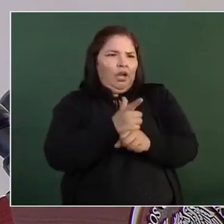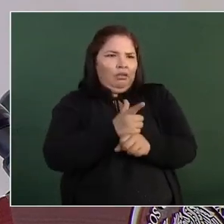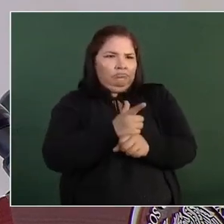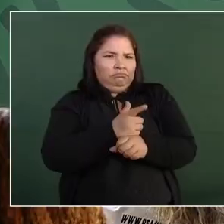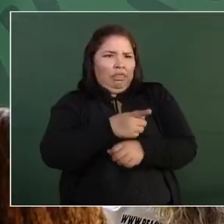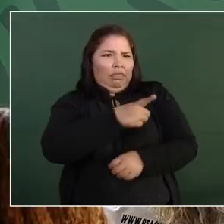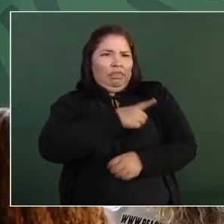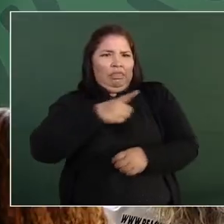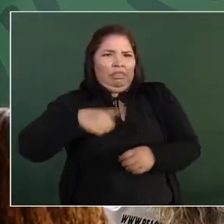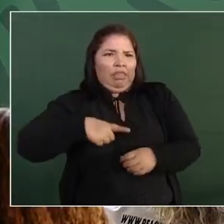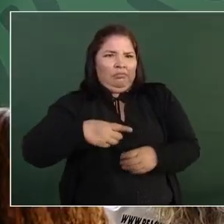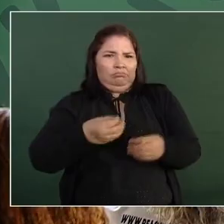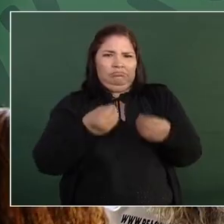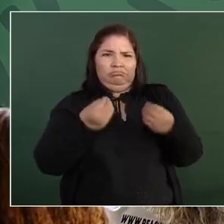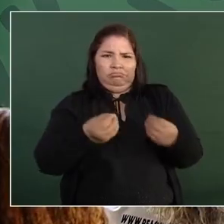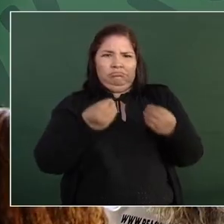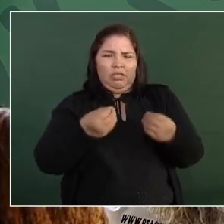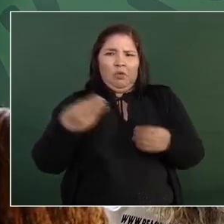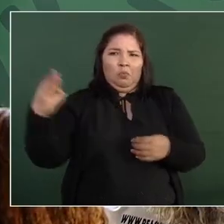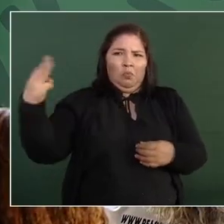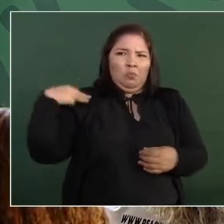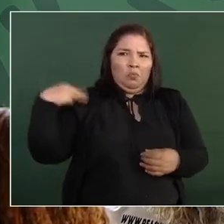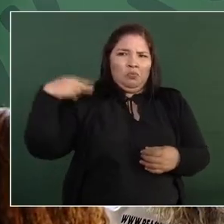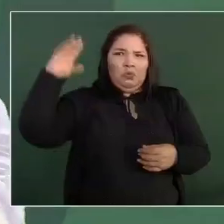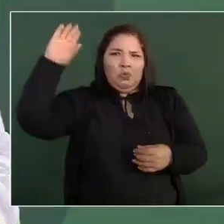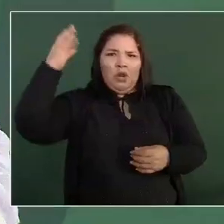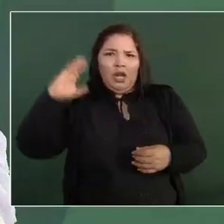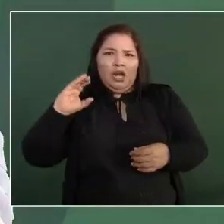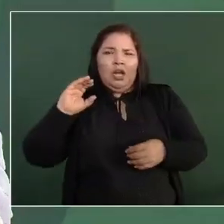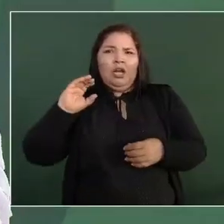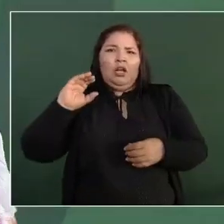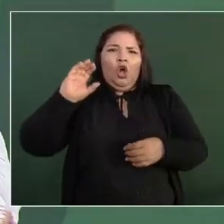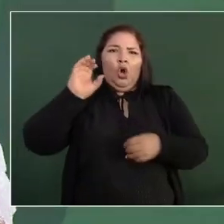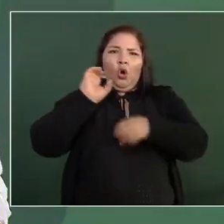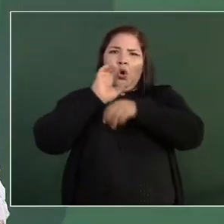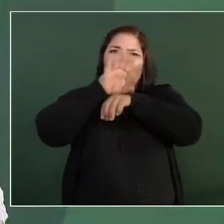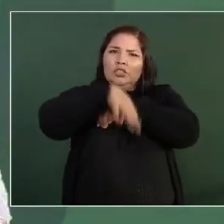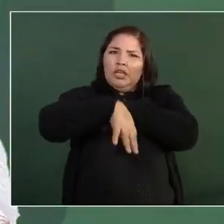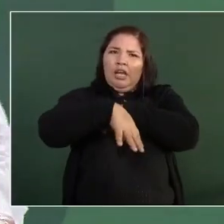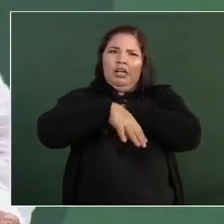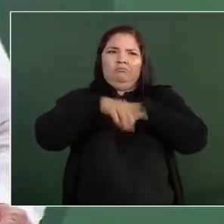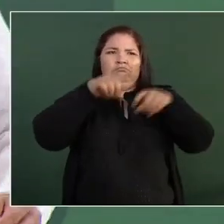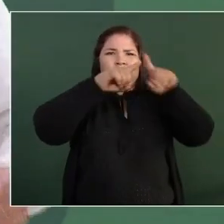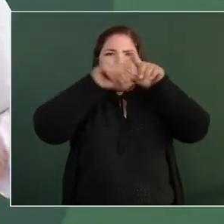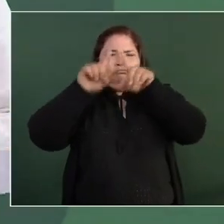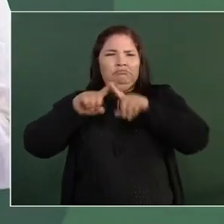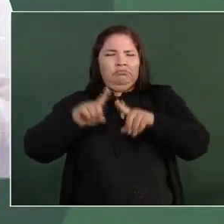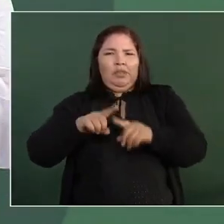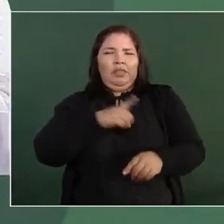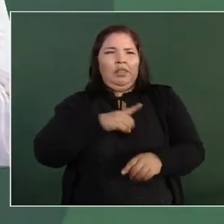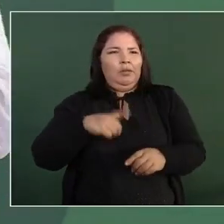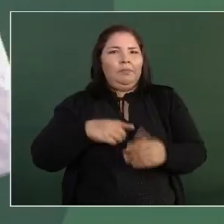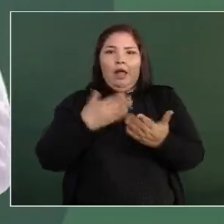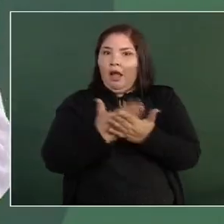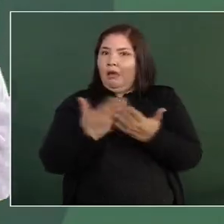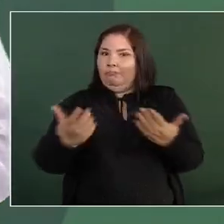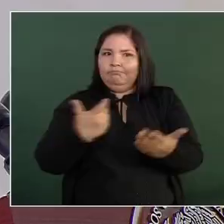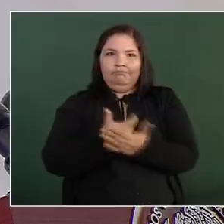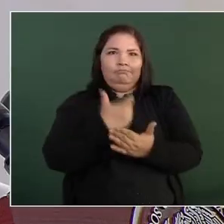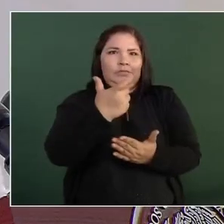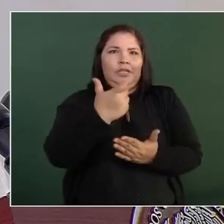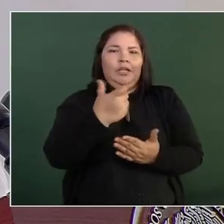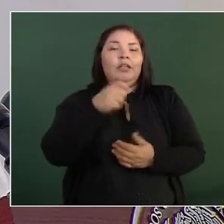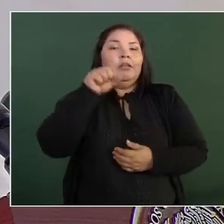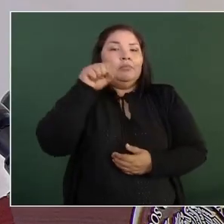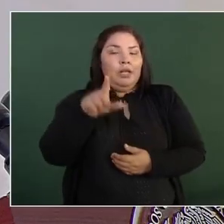grandes. Los municipios de Culiacán, Cozalá, Angostura, etcétera, ya estamos pagando. La